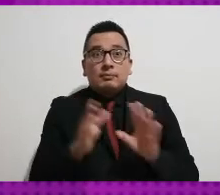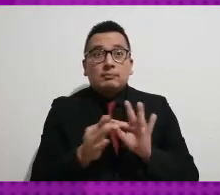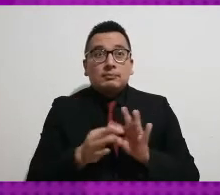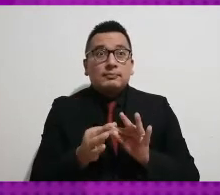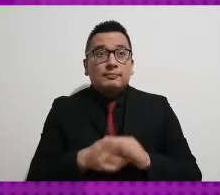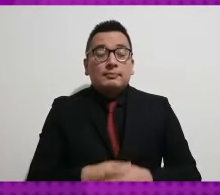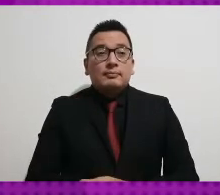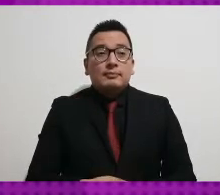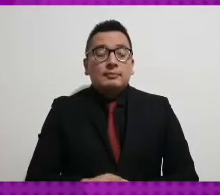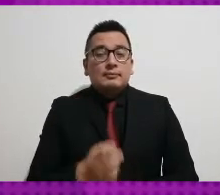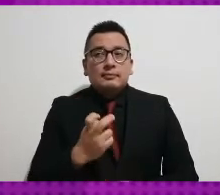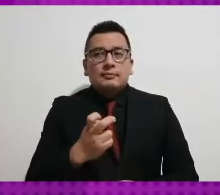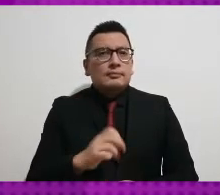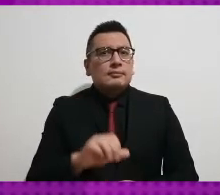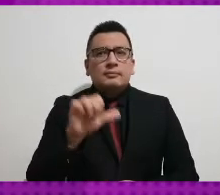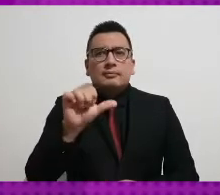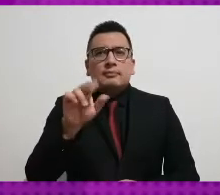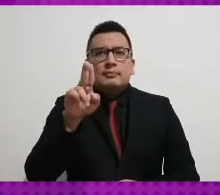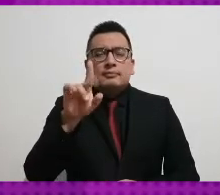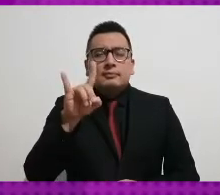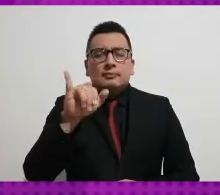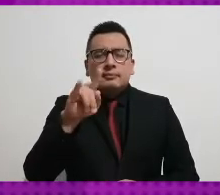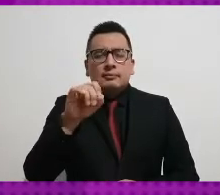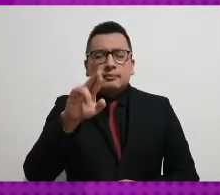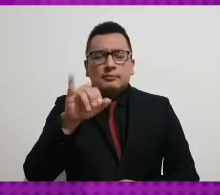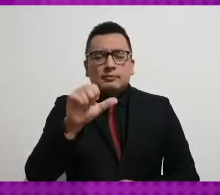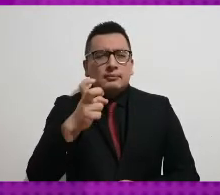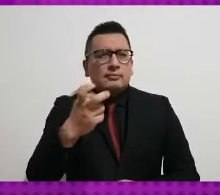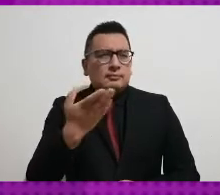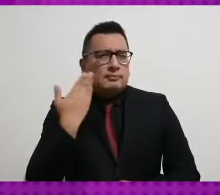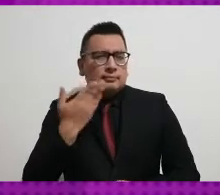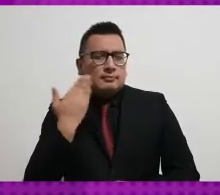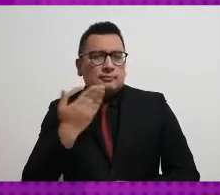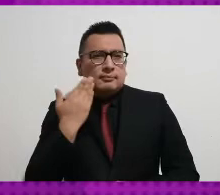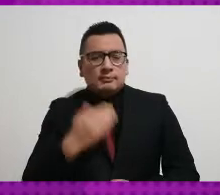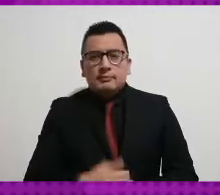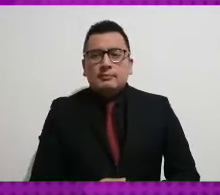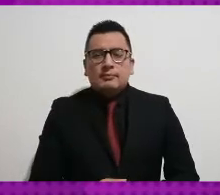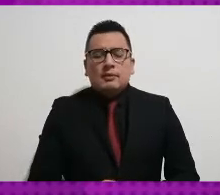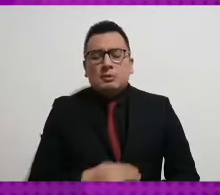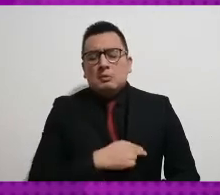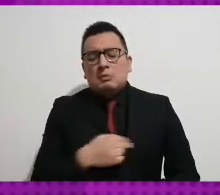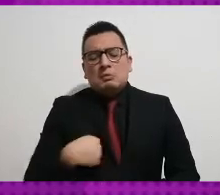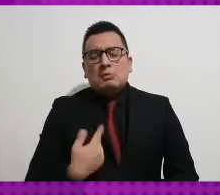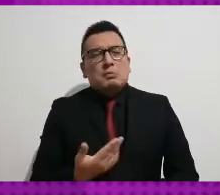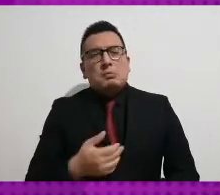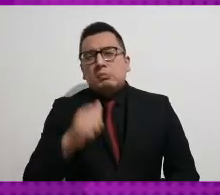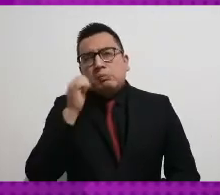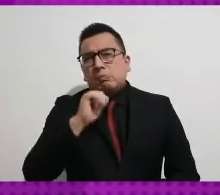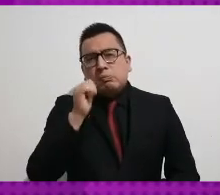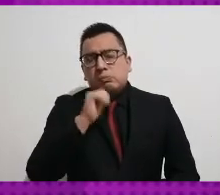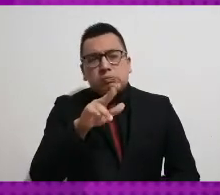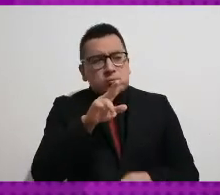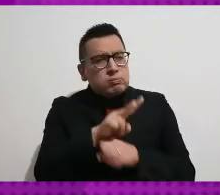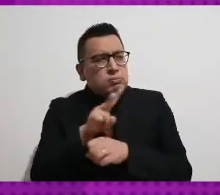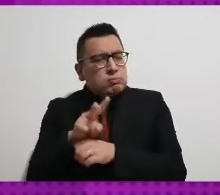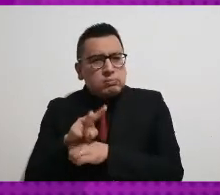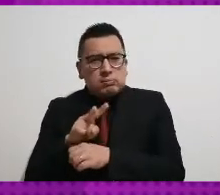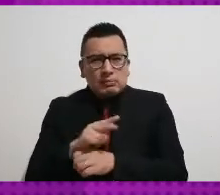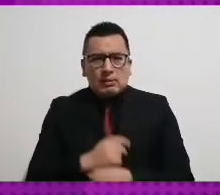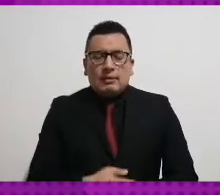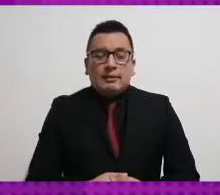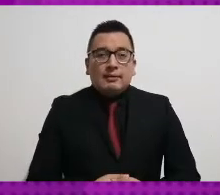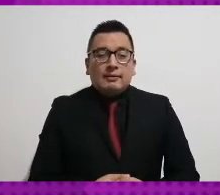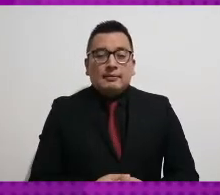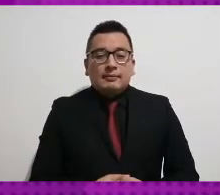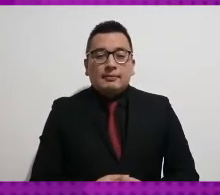que pues este tipo de auditoría es la más usual, es lo que el pan nuestro de cada día, es con lo